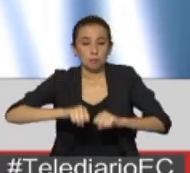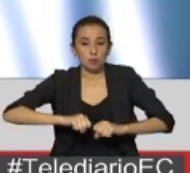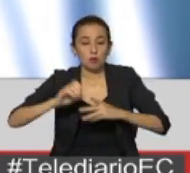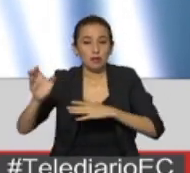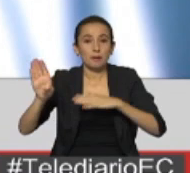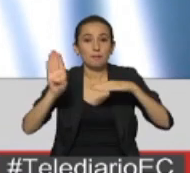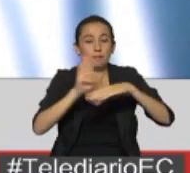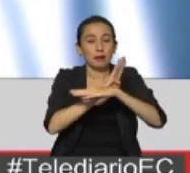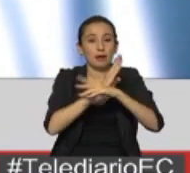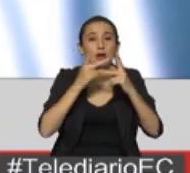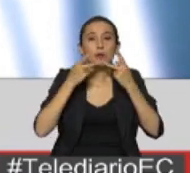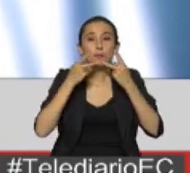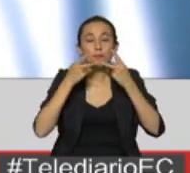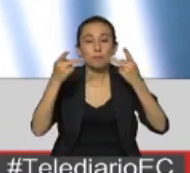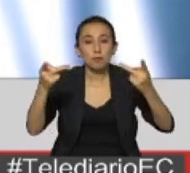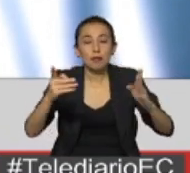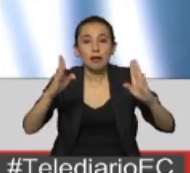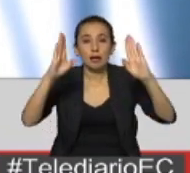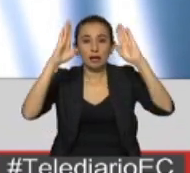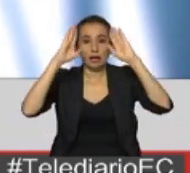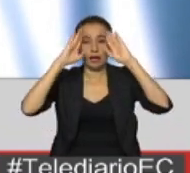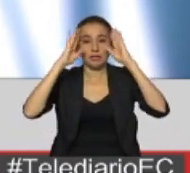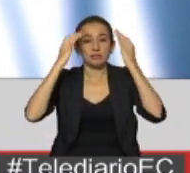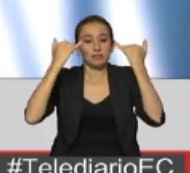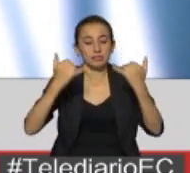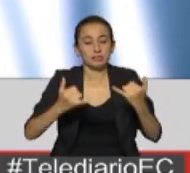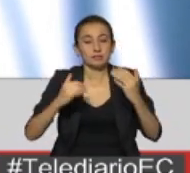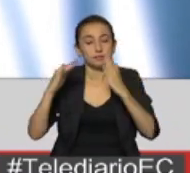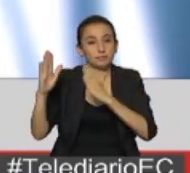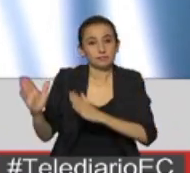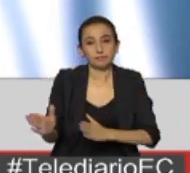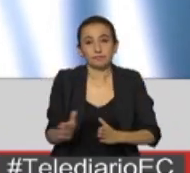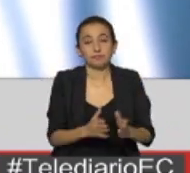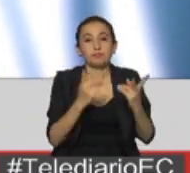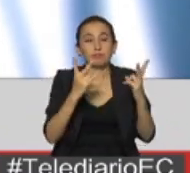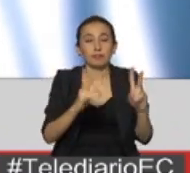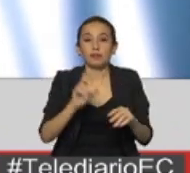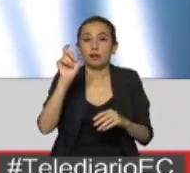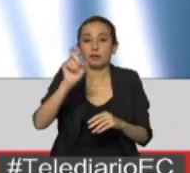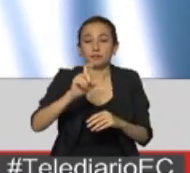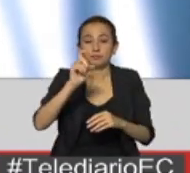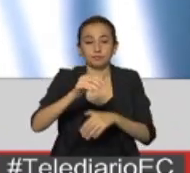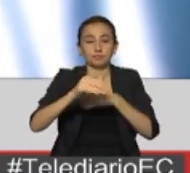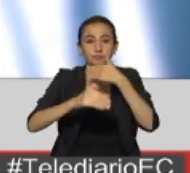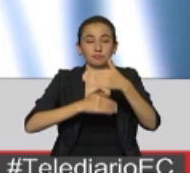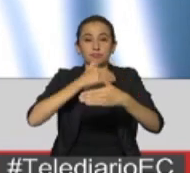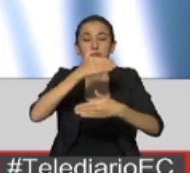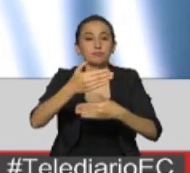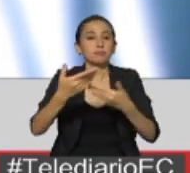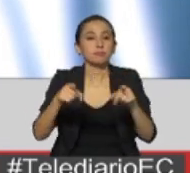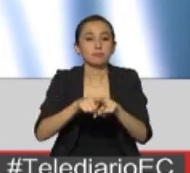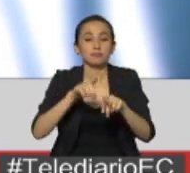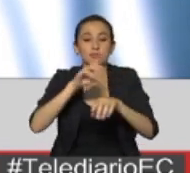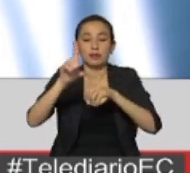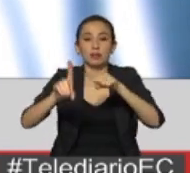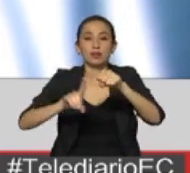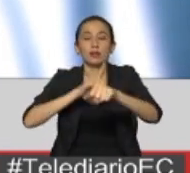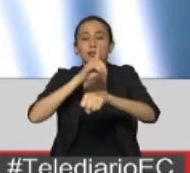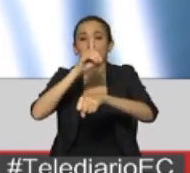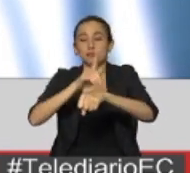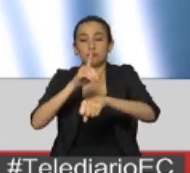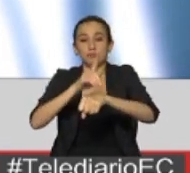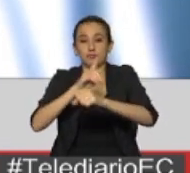banca pública atender nosotros estos requerimientos y a la vez el directorio del Banco de Desarrollo del